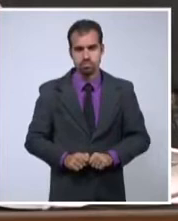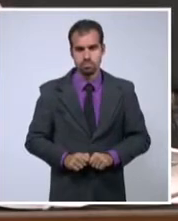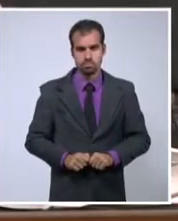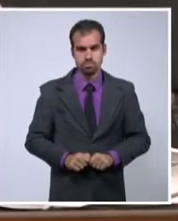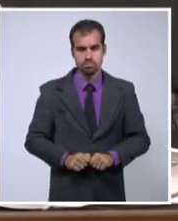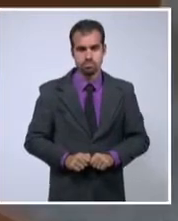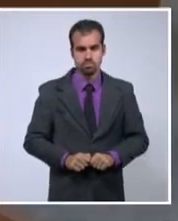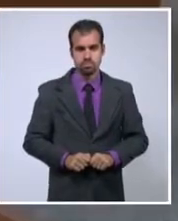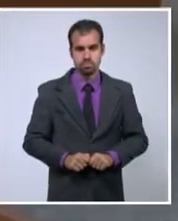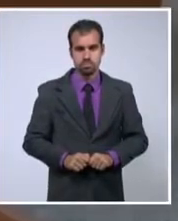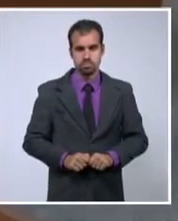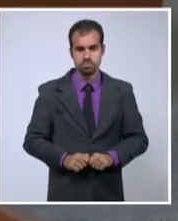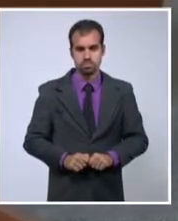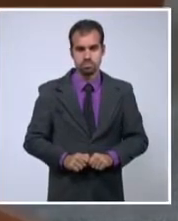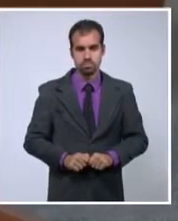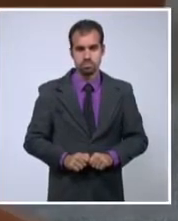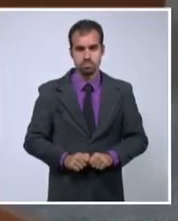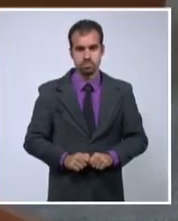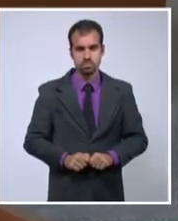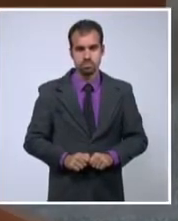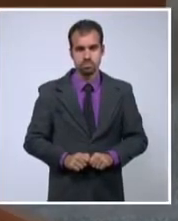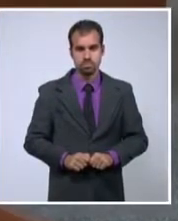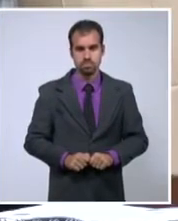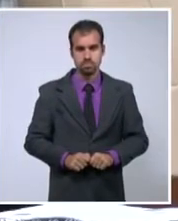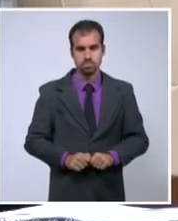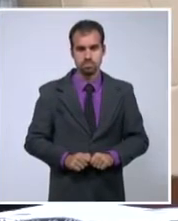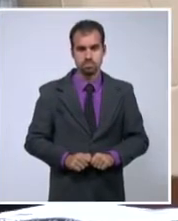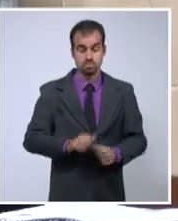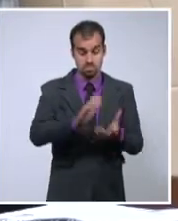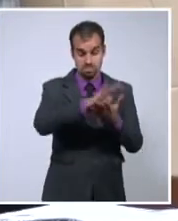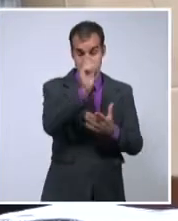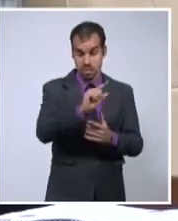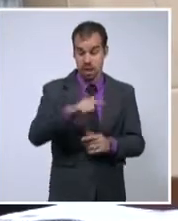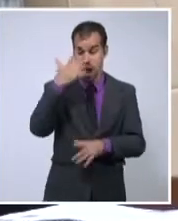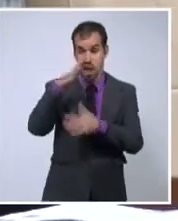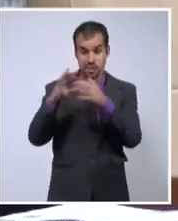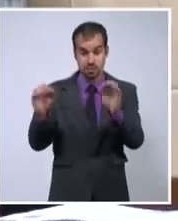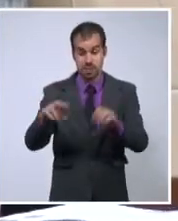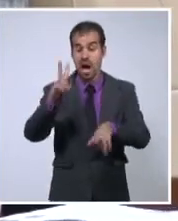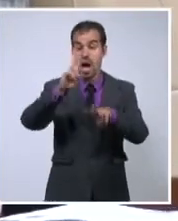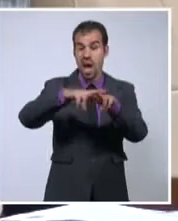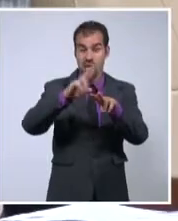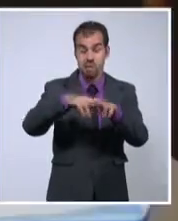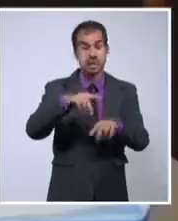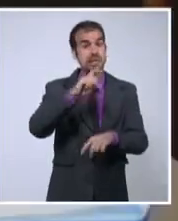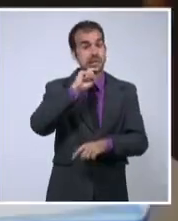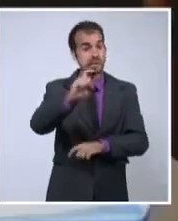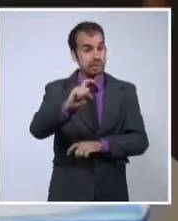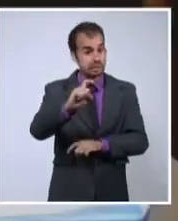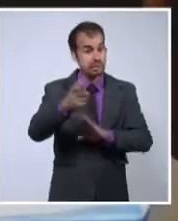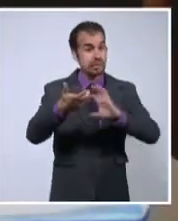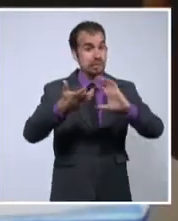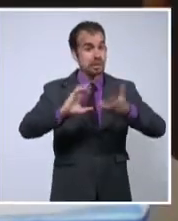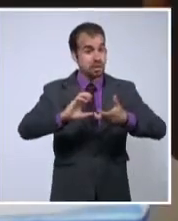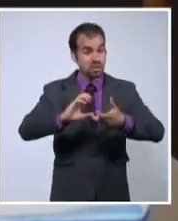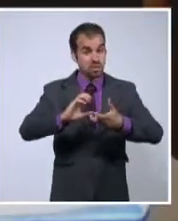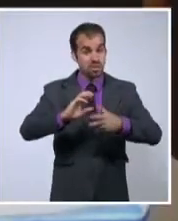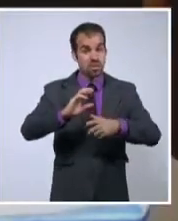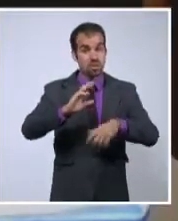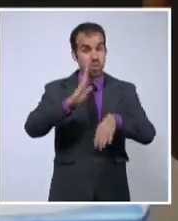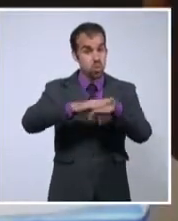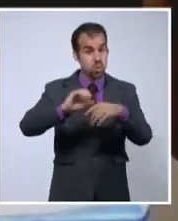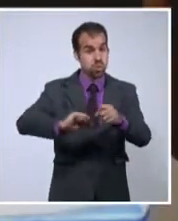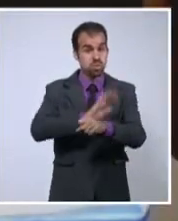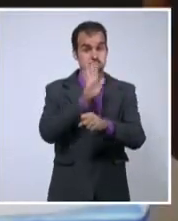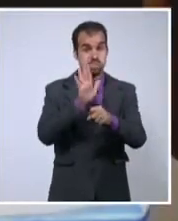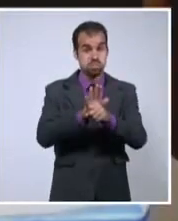fase 3. Hoy son Artemisa, Mayabeque y La Habana las provincias de mayor complejidad con la enfermedad pero el virus vuelve a estar